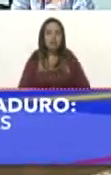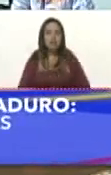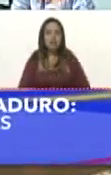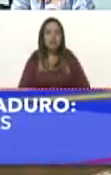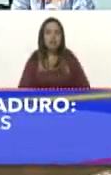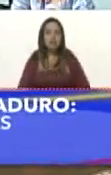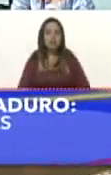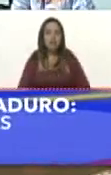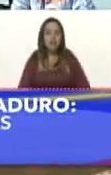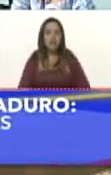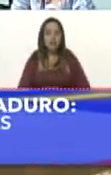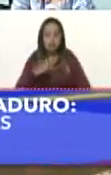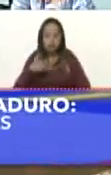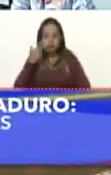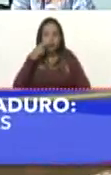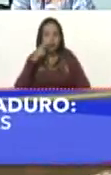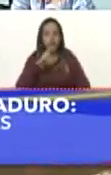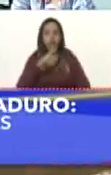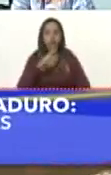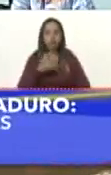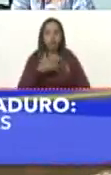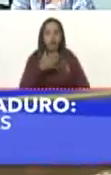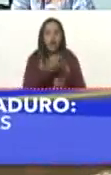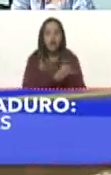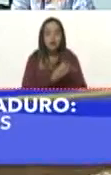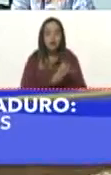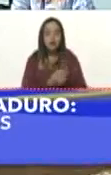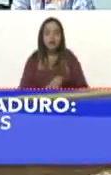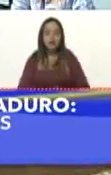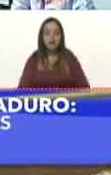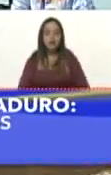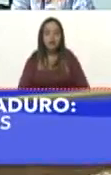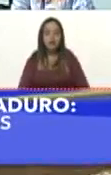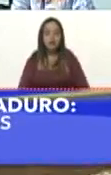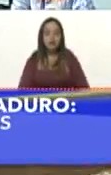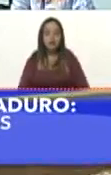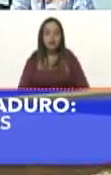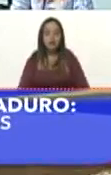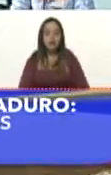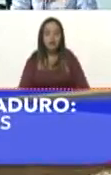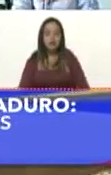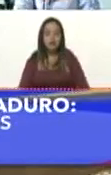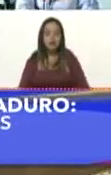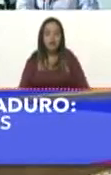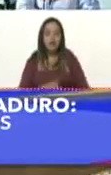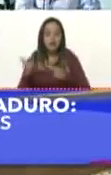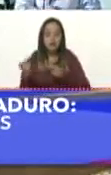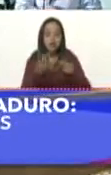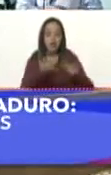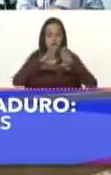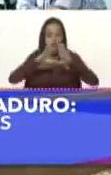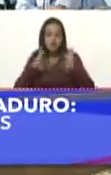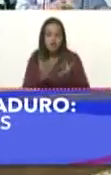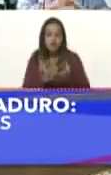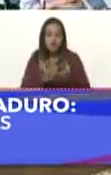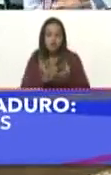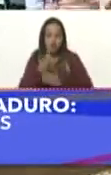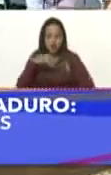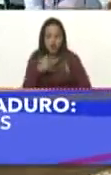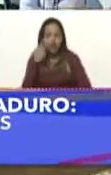¿Han podido ustedes, hermanos y hermanas, invitados del mundo, han podido